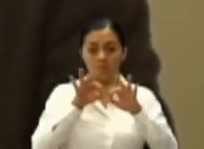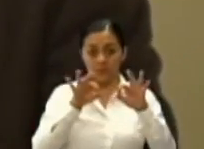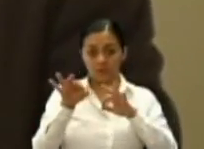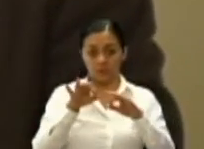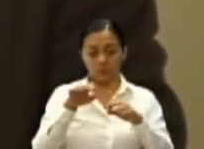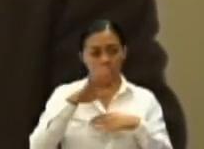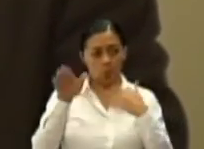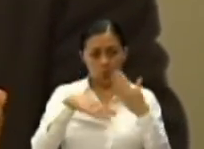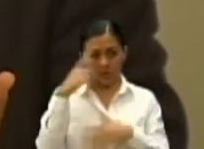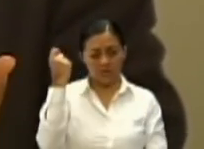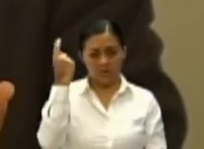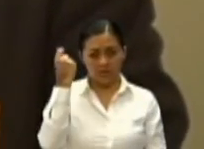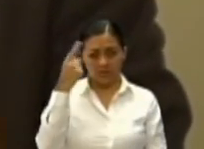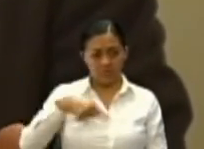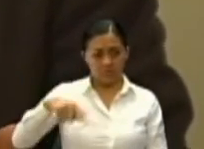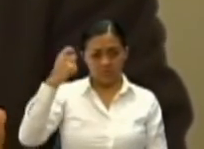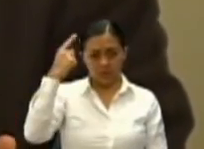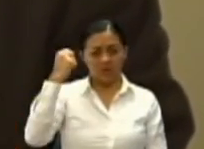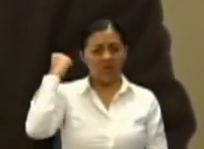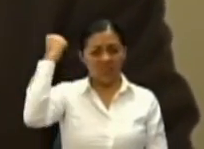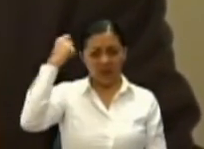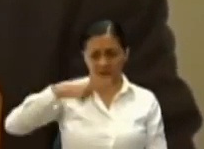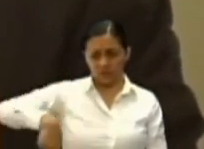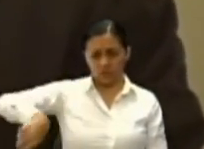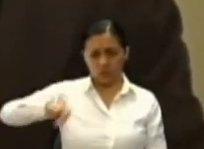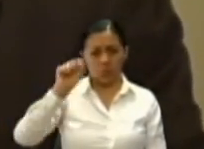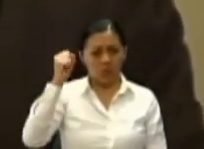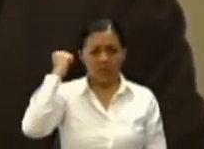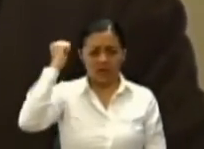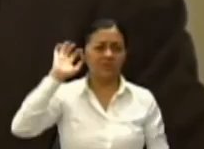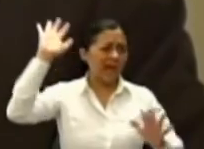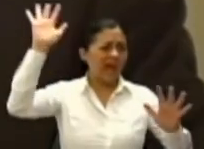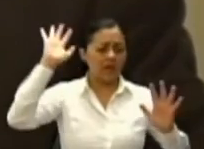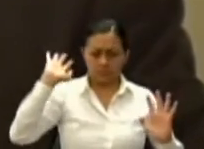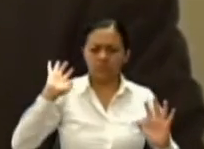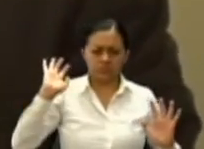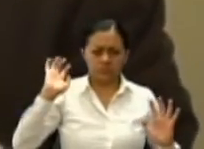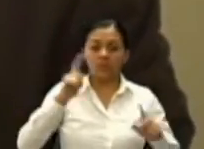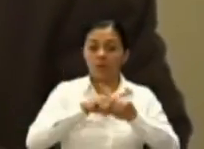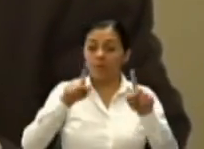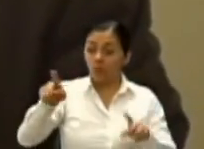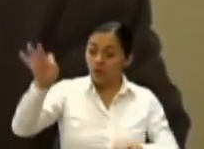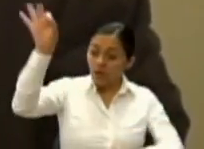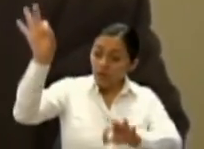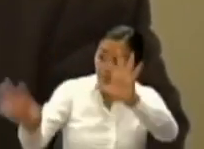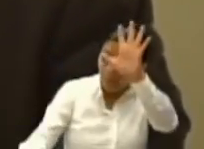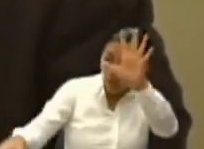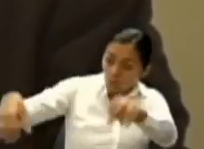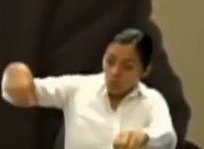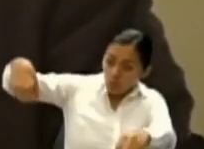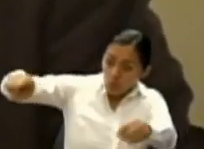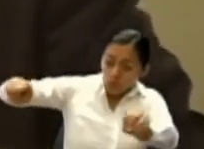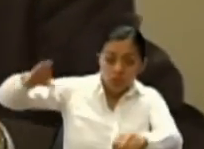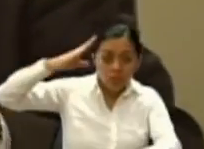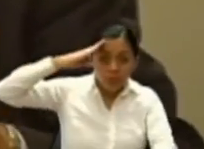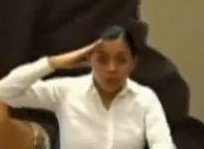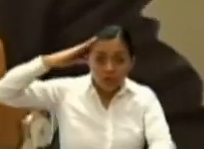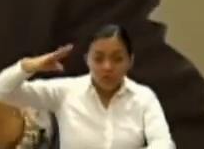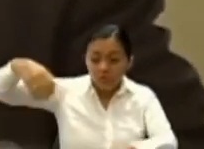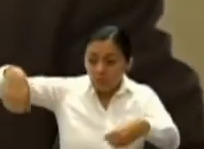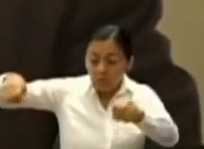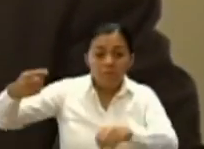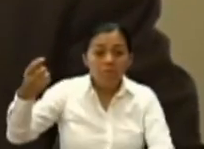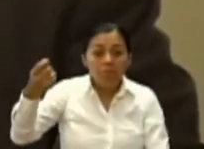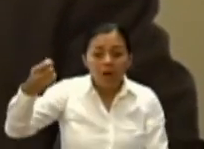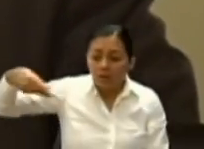evidente en un estado derecho se percibe el delito hay un delito la quema de una moto policial recurso de tú los